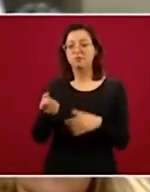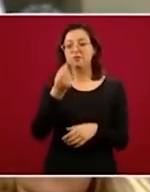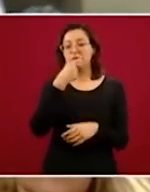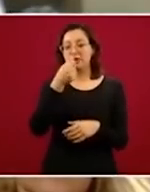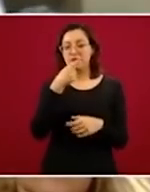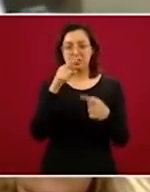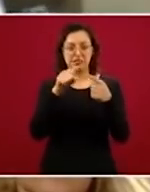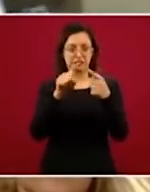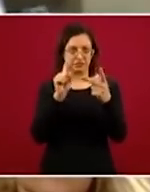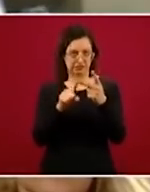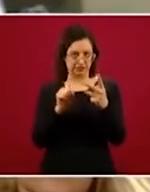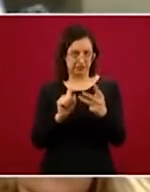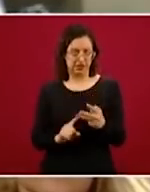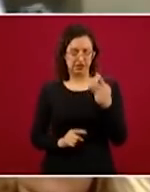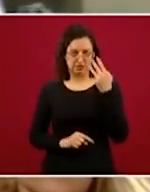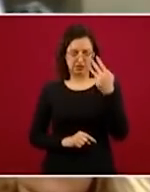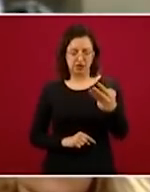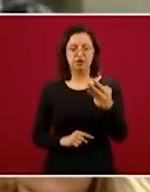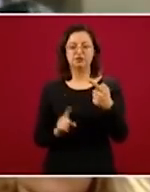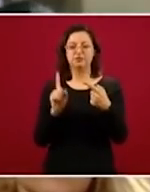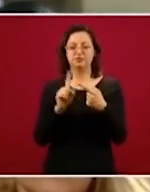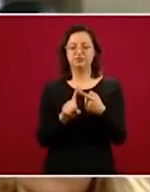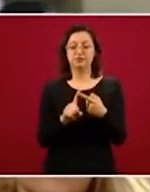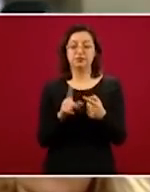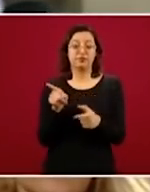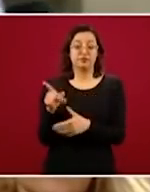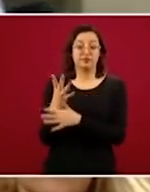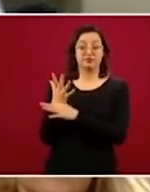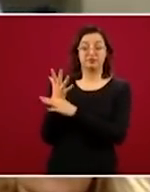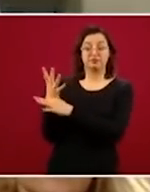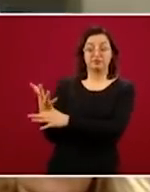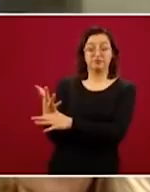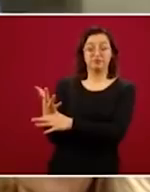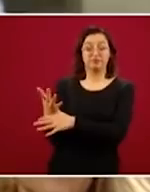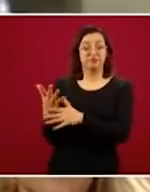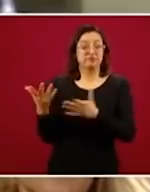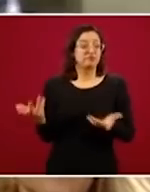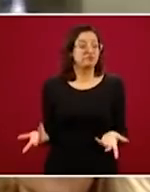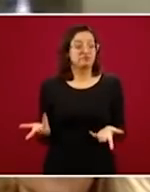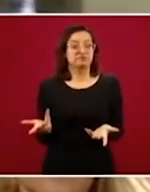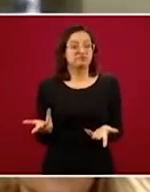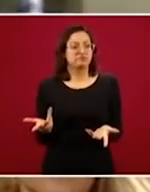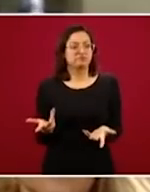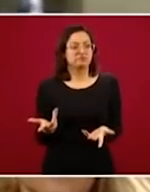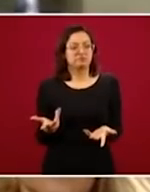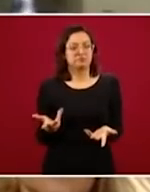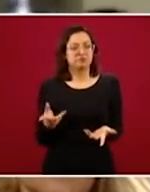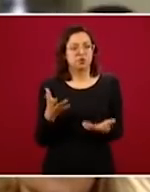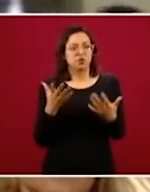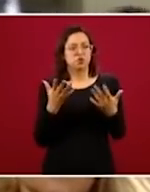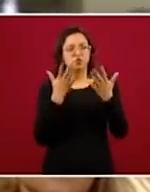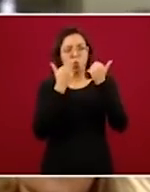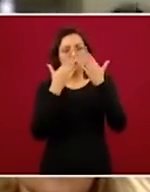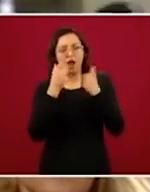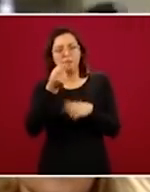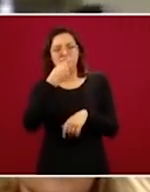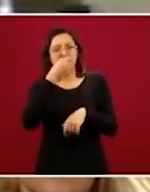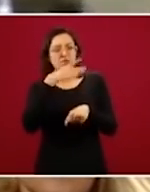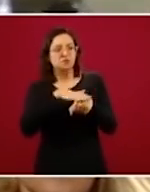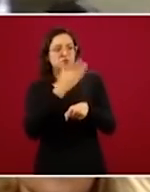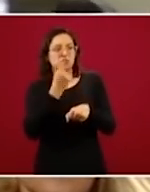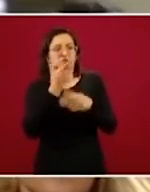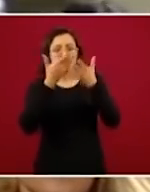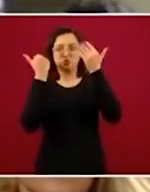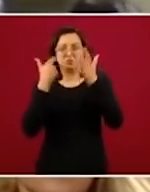tres tipos de medicamentos este y el dice que se le niegan por una por una cuestión que él ni él mismo lo sabe porque son medicamentos